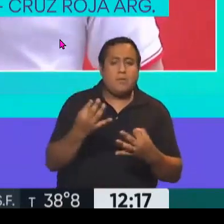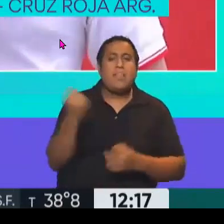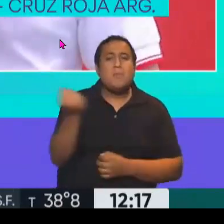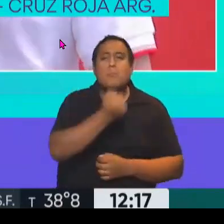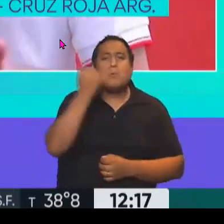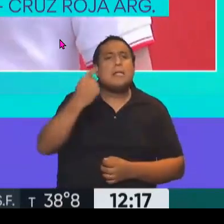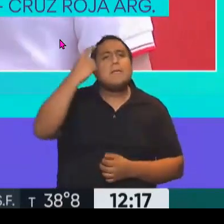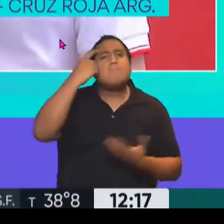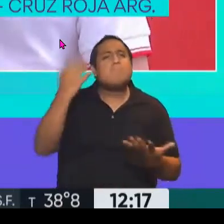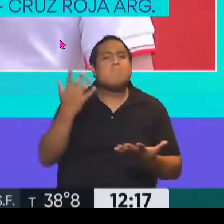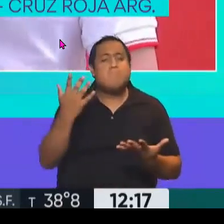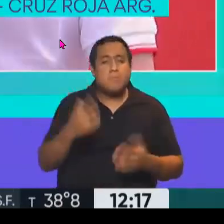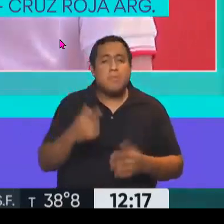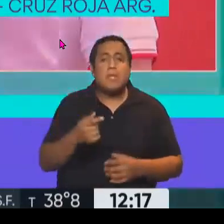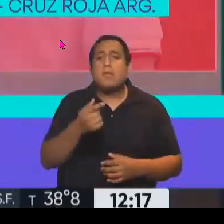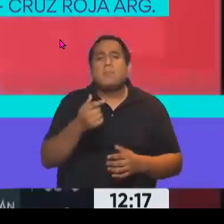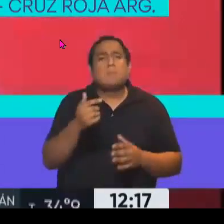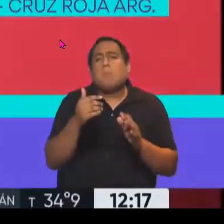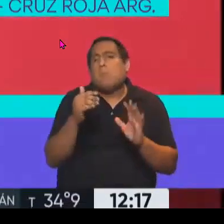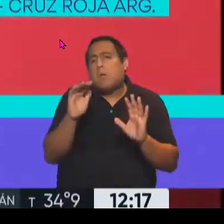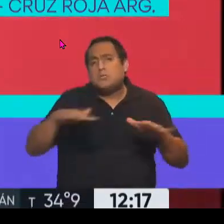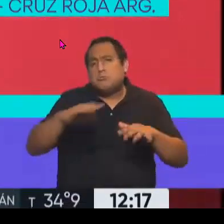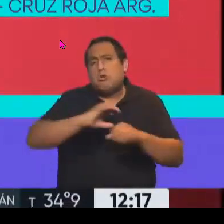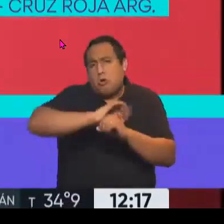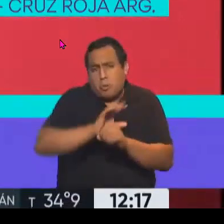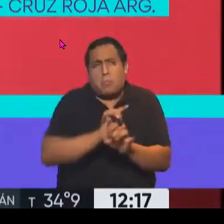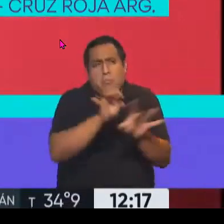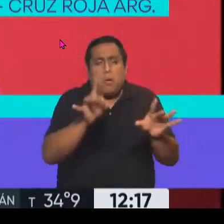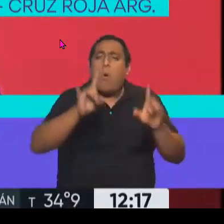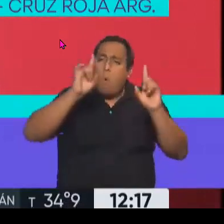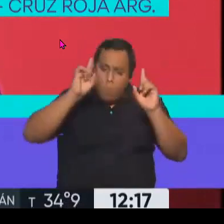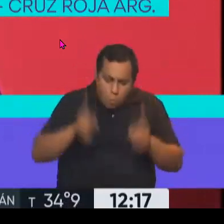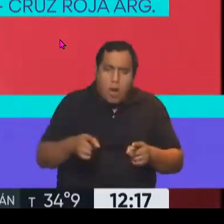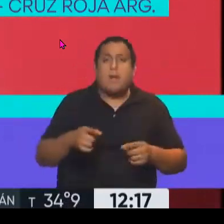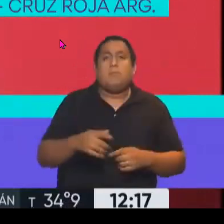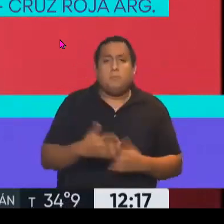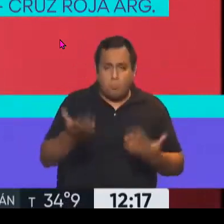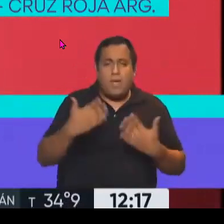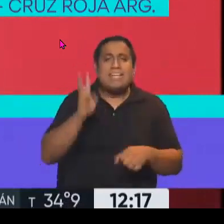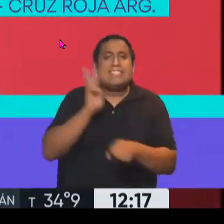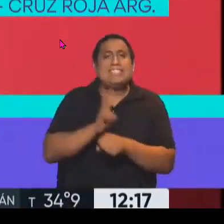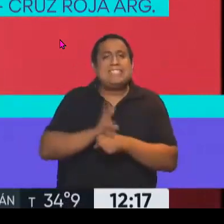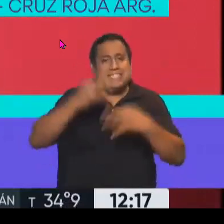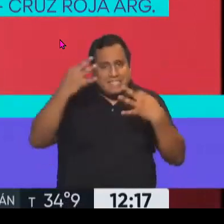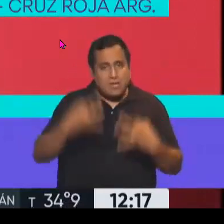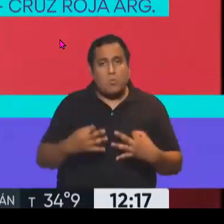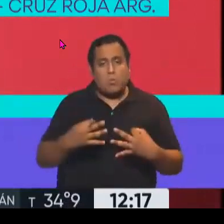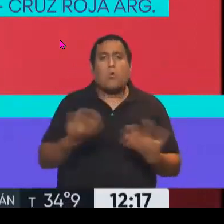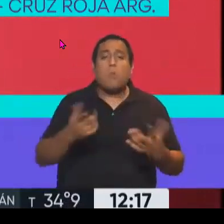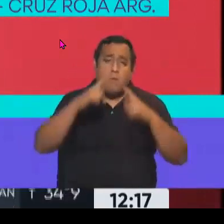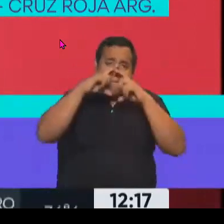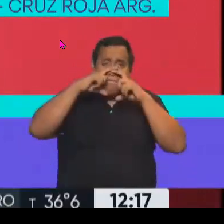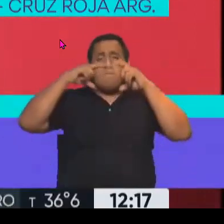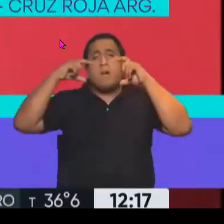Lo que hay que tener en cuenta es que, más allá de la situación epidemiológica, se puede aplicar primeros auxilios de manera segura, utilizando